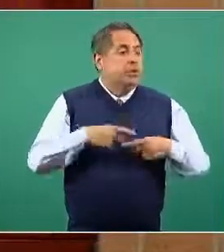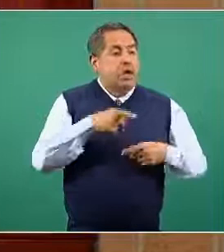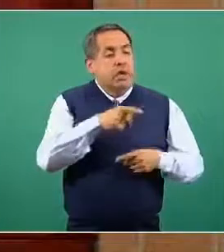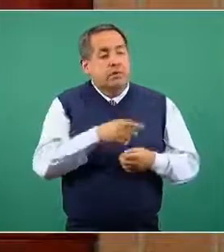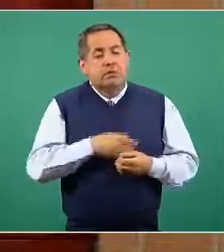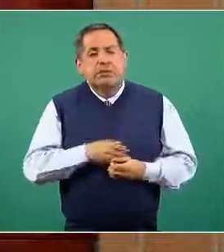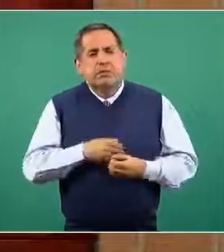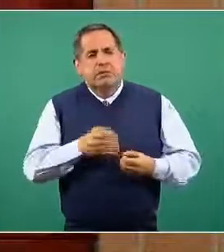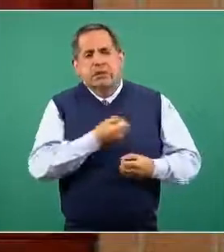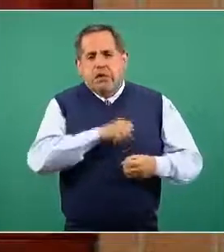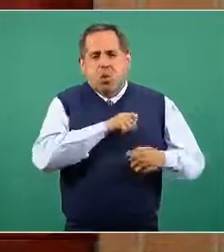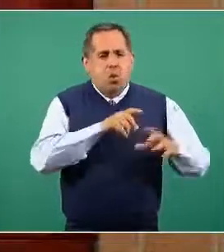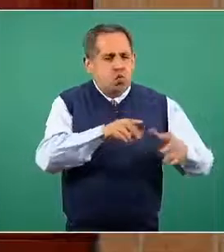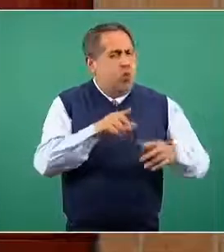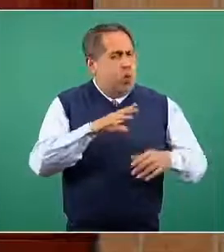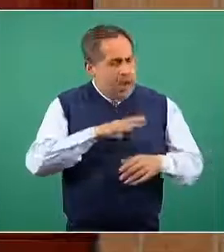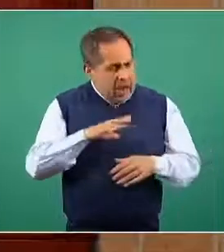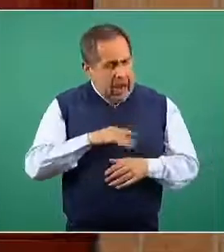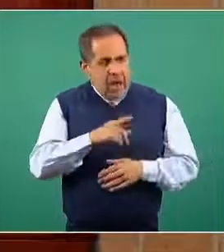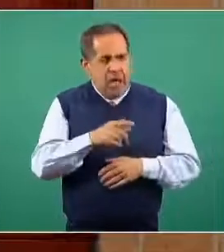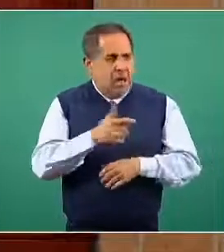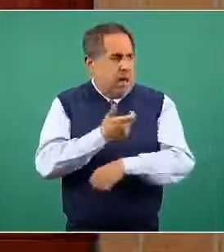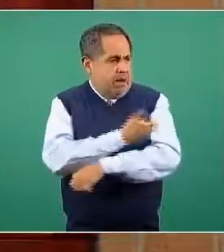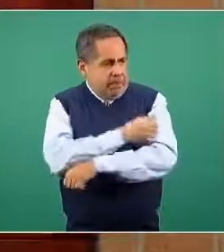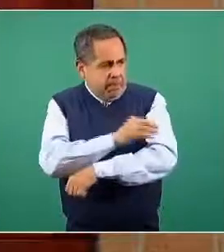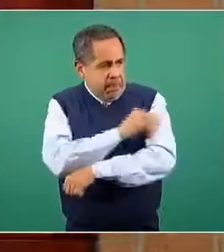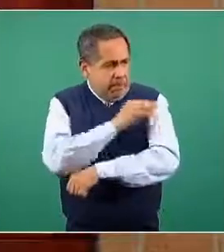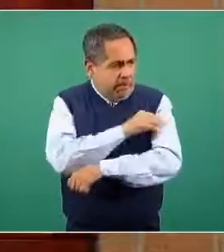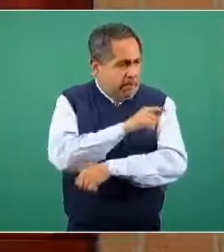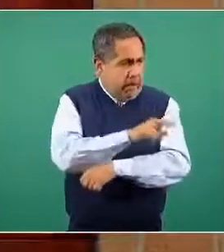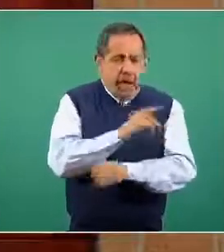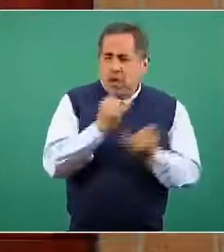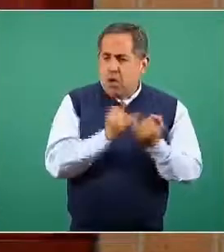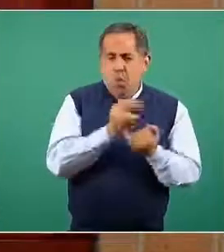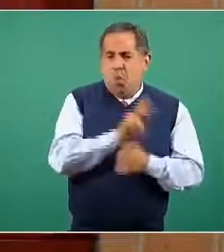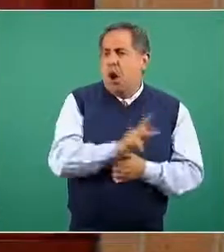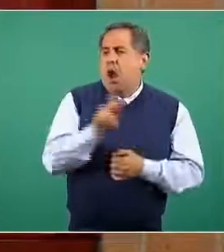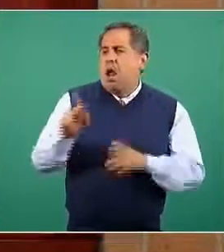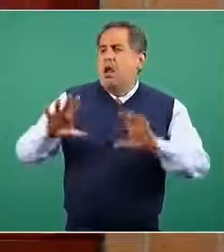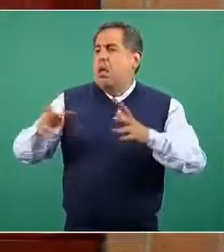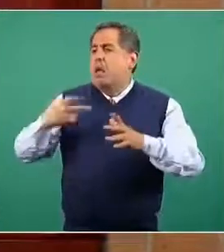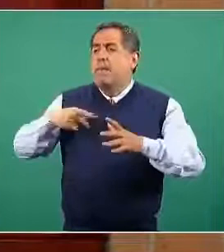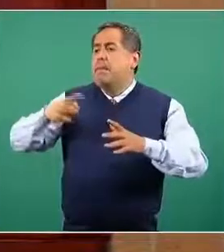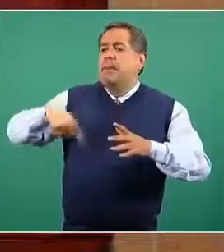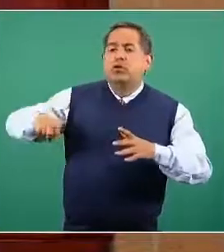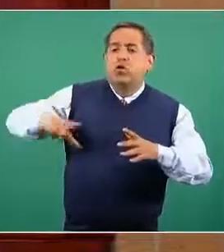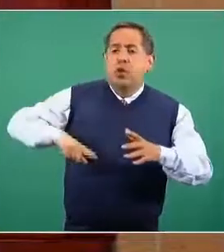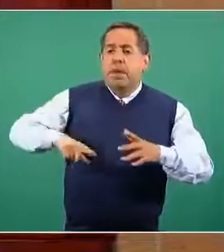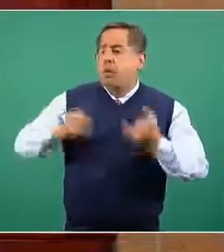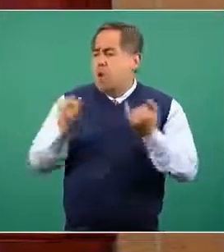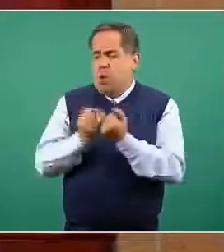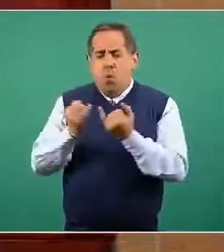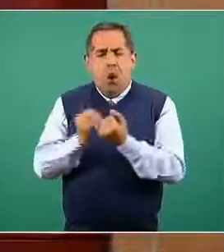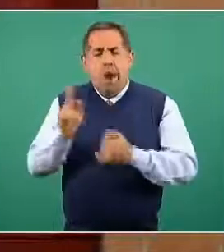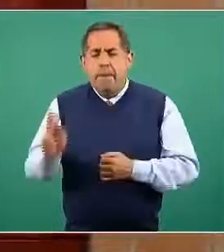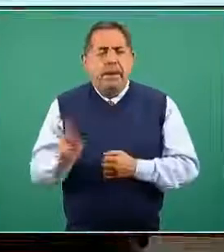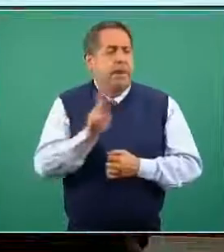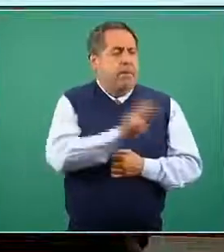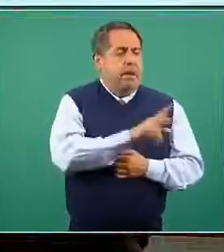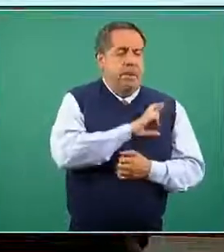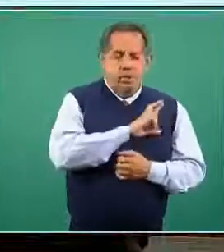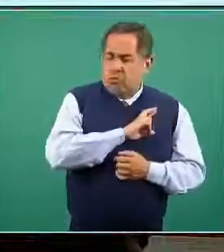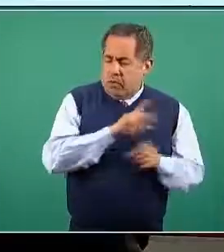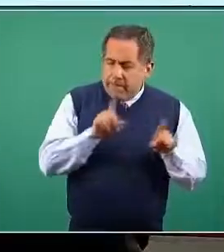privado, lo que corresponda a lo que se vacuna en el sector público, será igual en el sector privado.